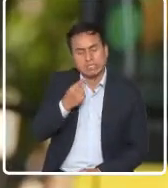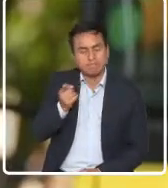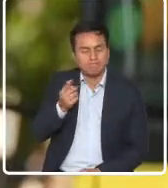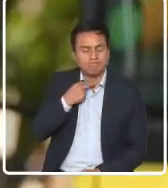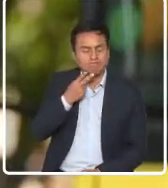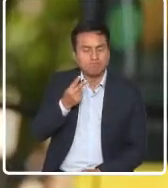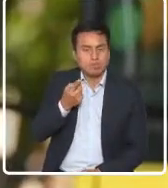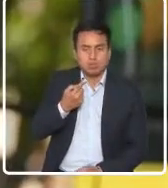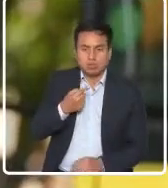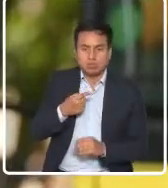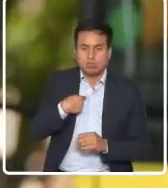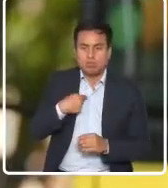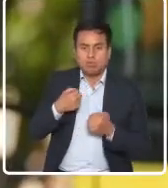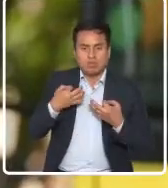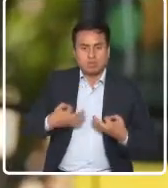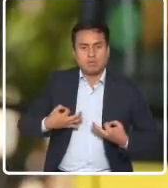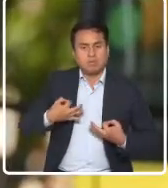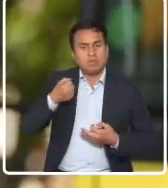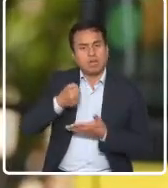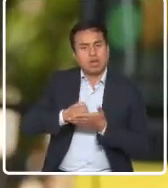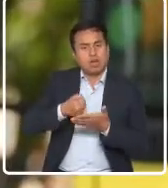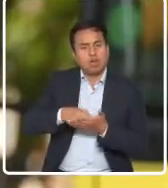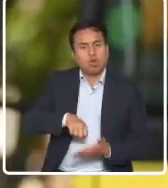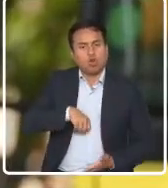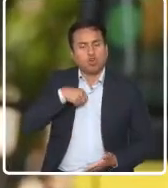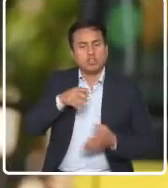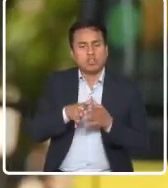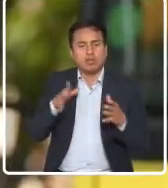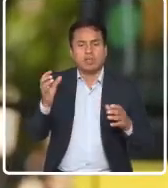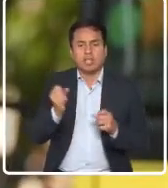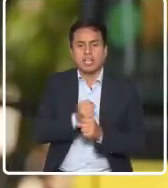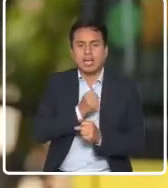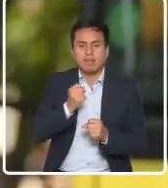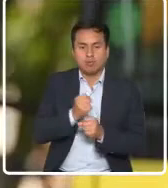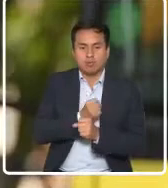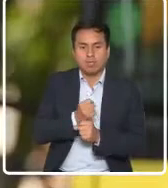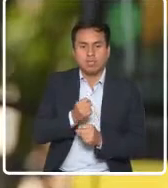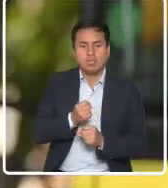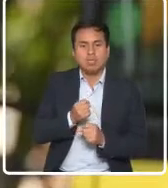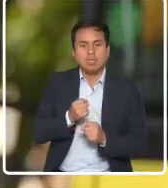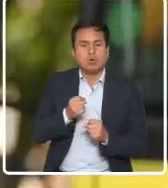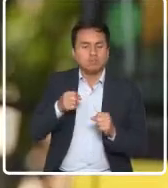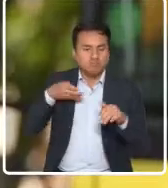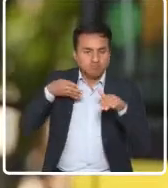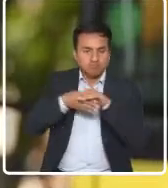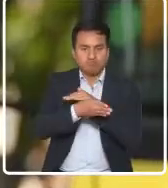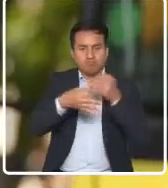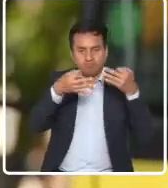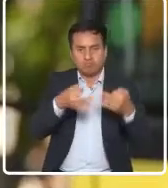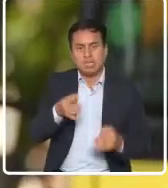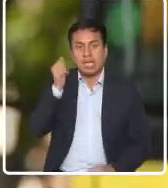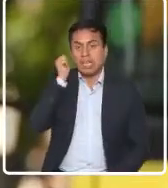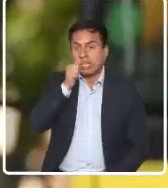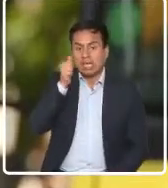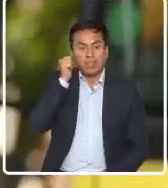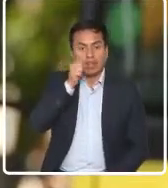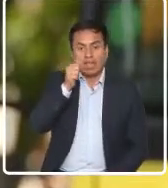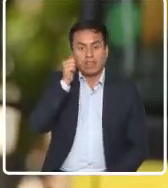yo, firme, perseverante y orgullosa de tan noble labor, emprendí mi vuelo, día tras